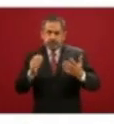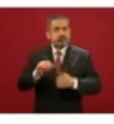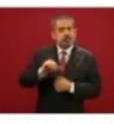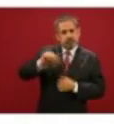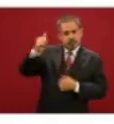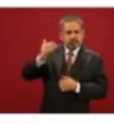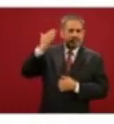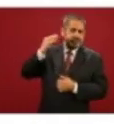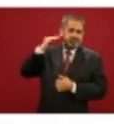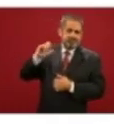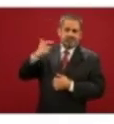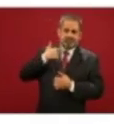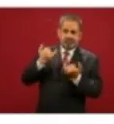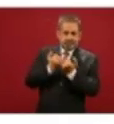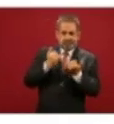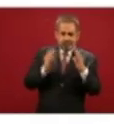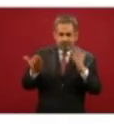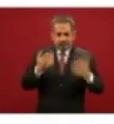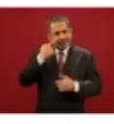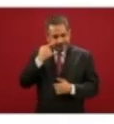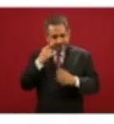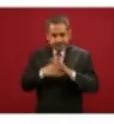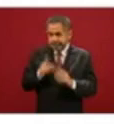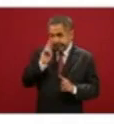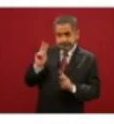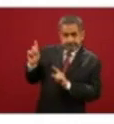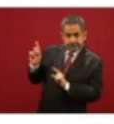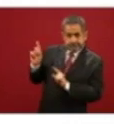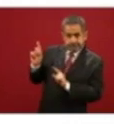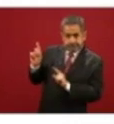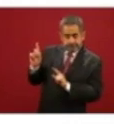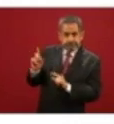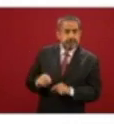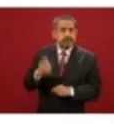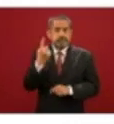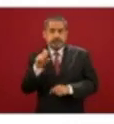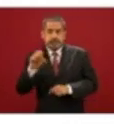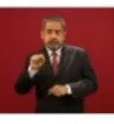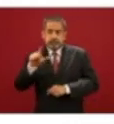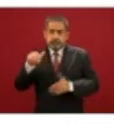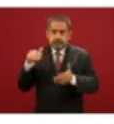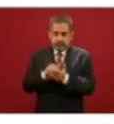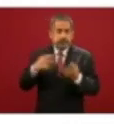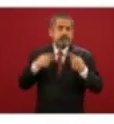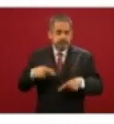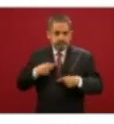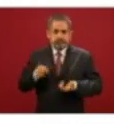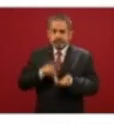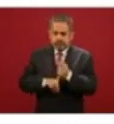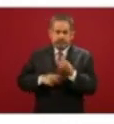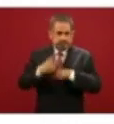salud. Entonces tenemos esta cifra de 167,000 personas